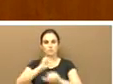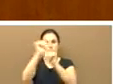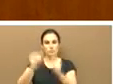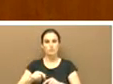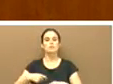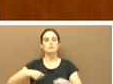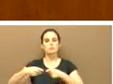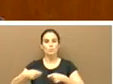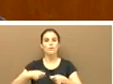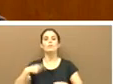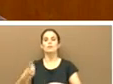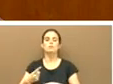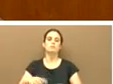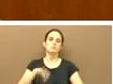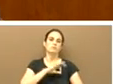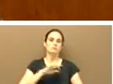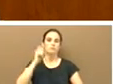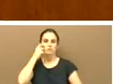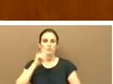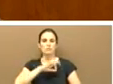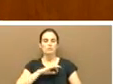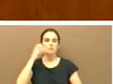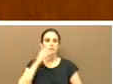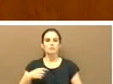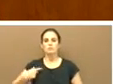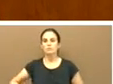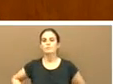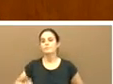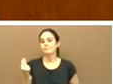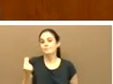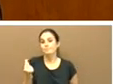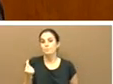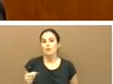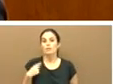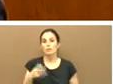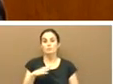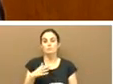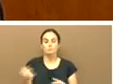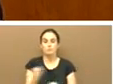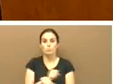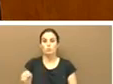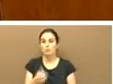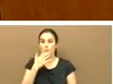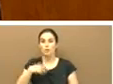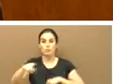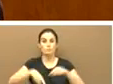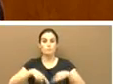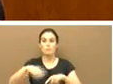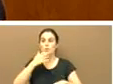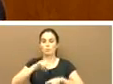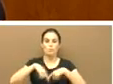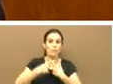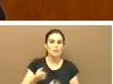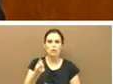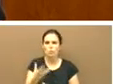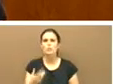y de Monago del comercio tiene un coste social inasumible para aquellas personas con mayor dificultad de movilidad, mayores, familias numerosas,